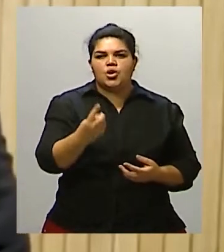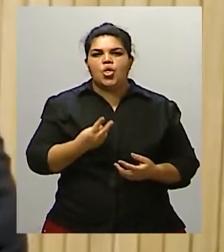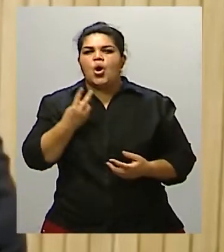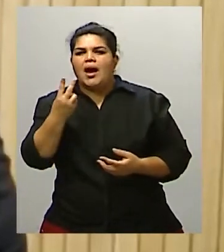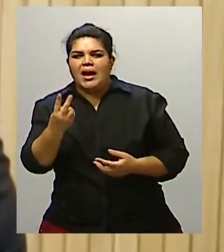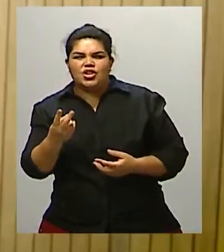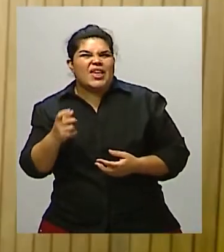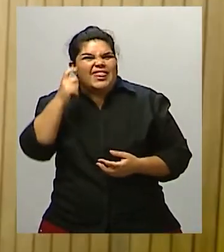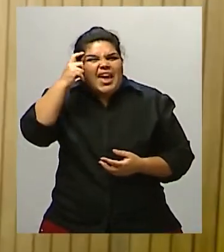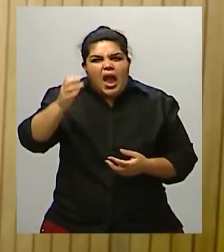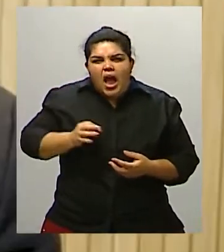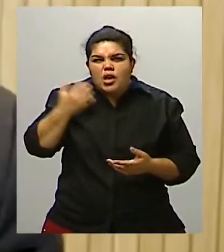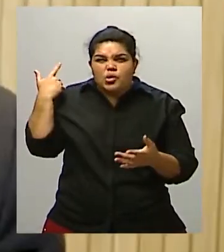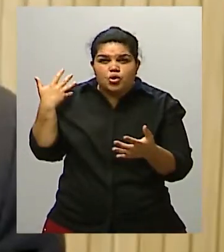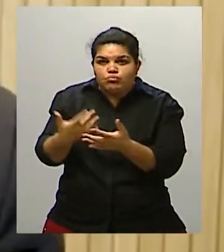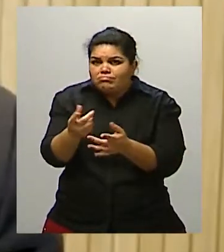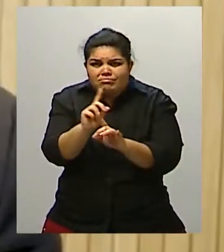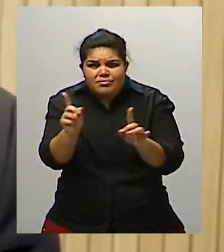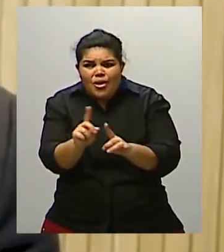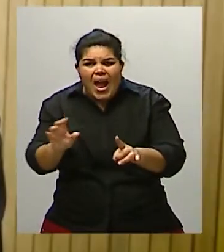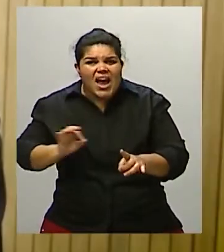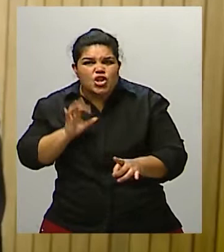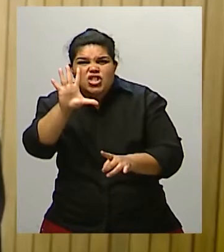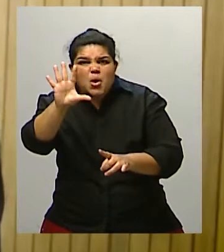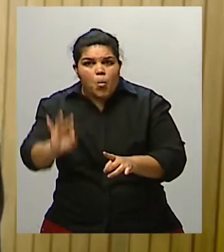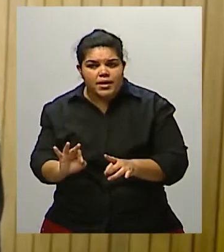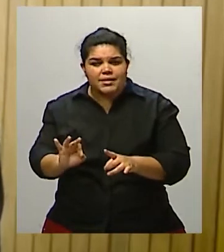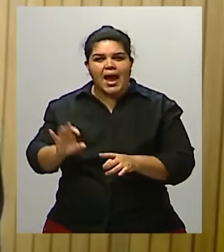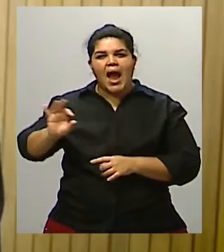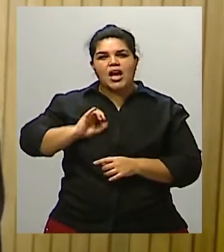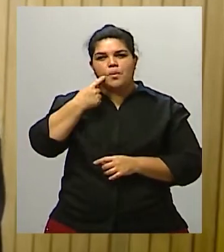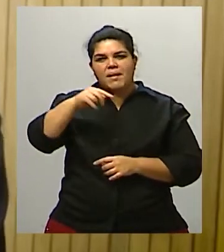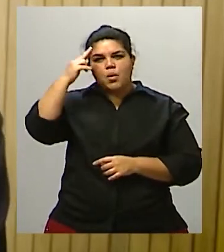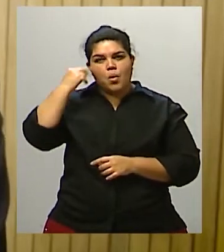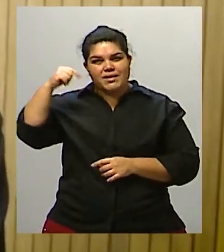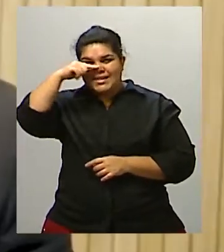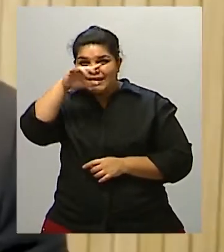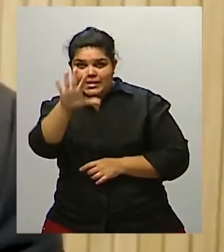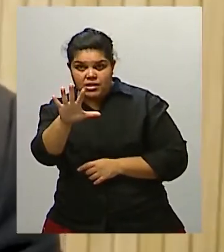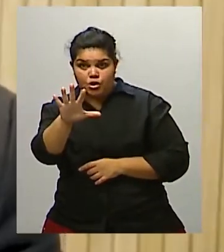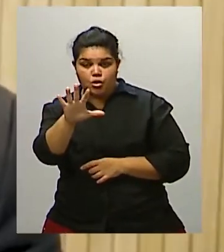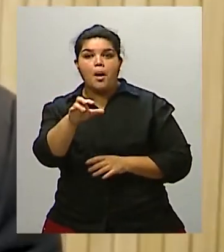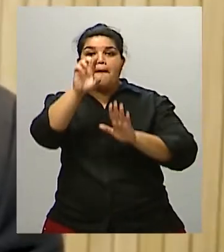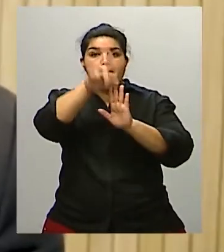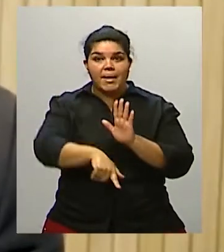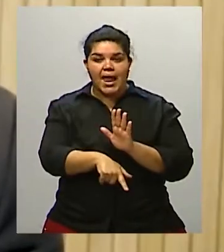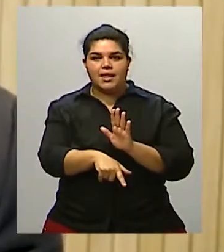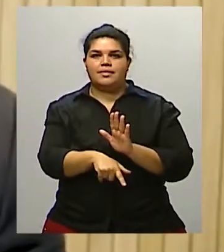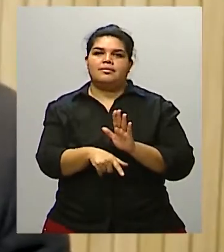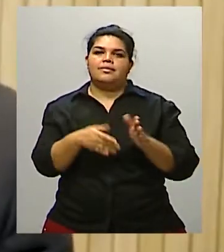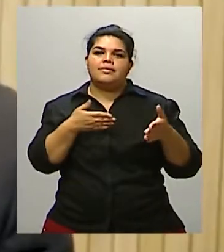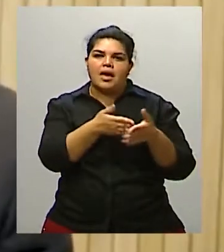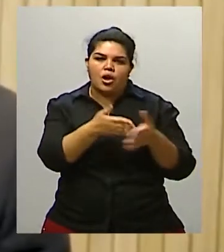Estamos hablando de casi 50 años de descenso, desde el año 75 cuando se aplica el primer plan de ajuste, hasta la actualidad.